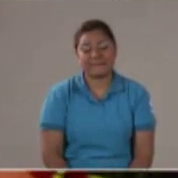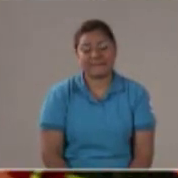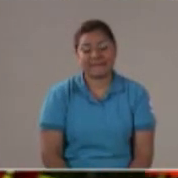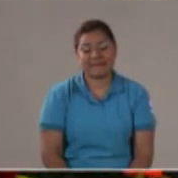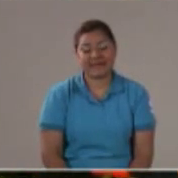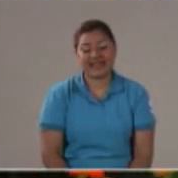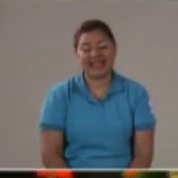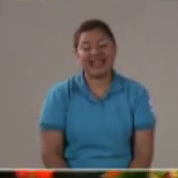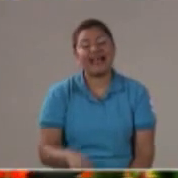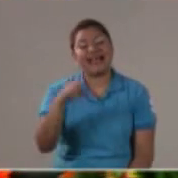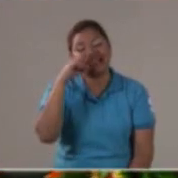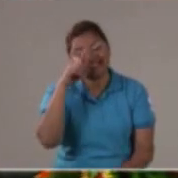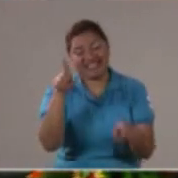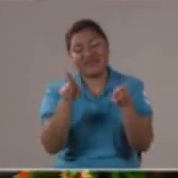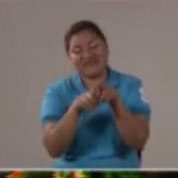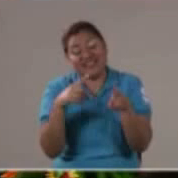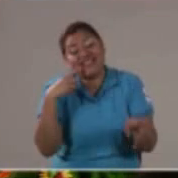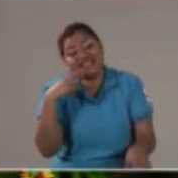Dicen